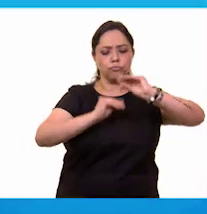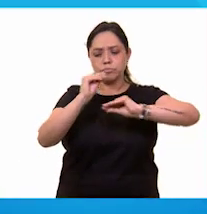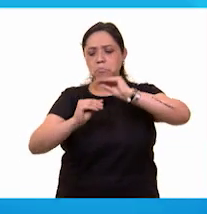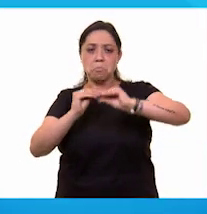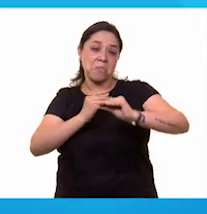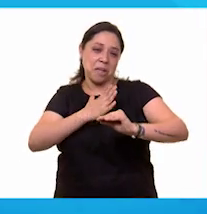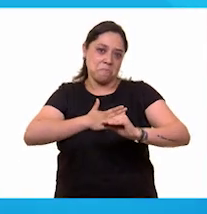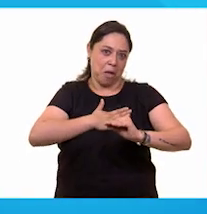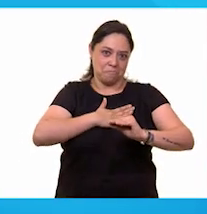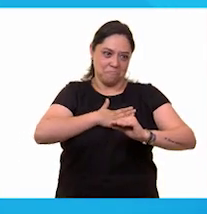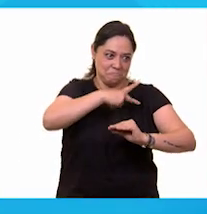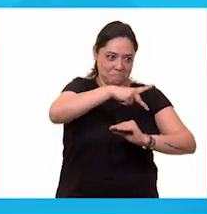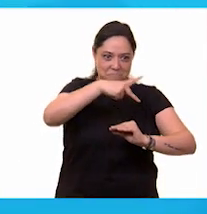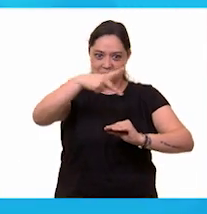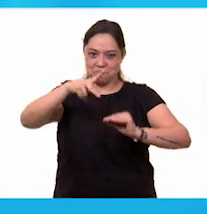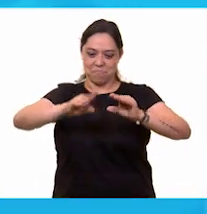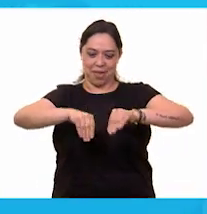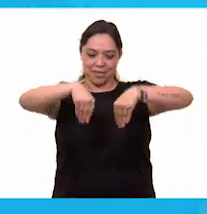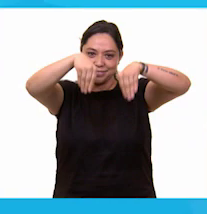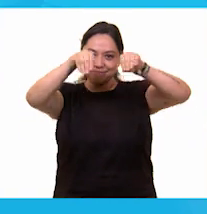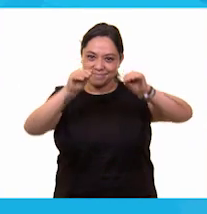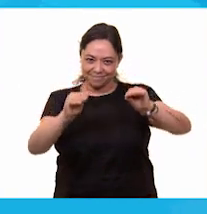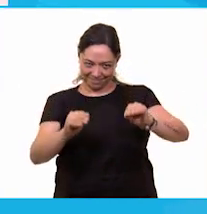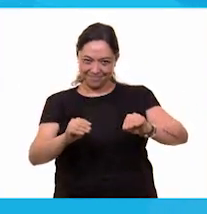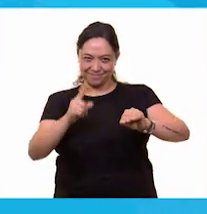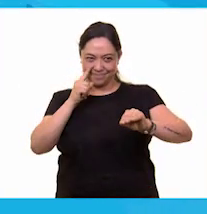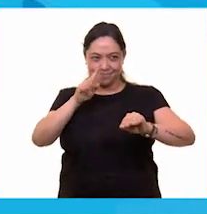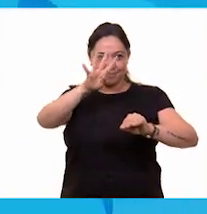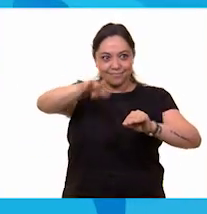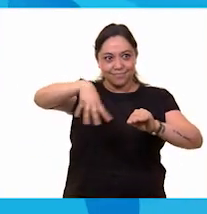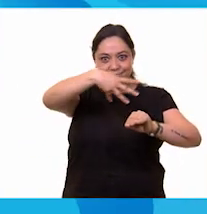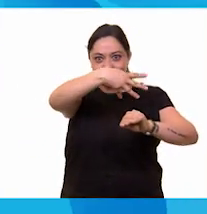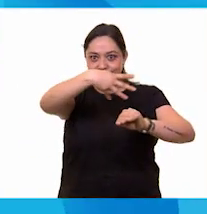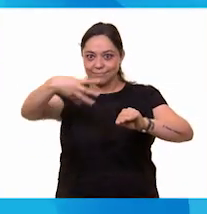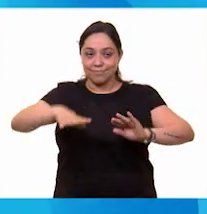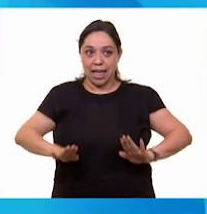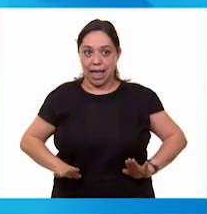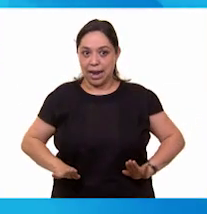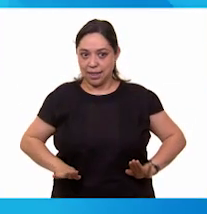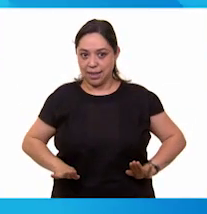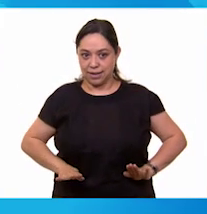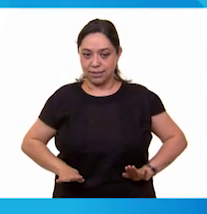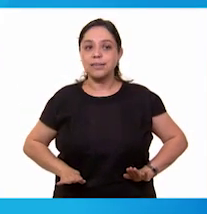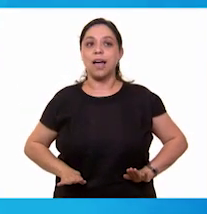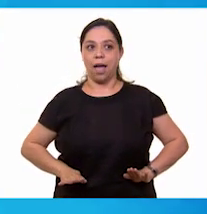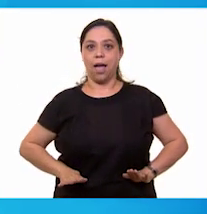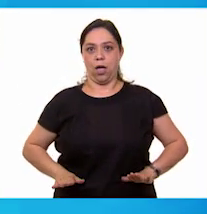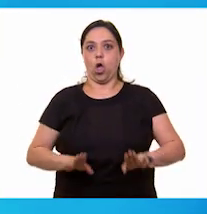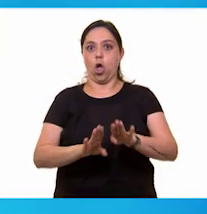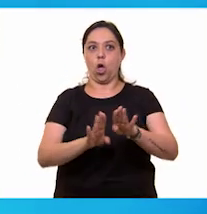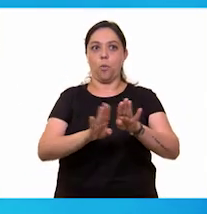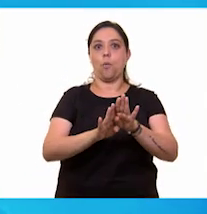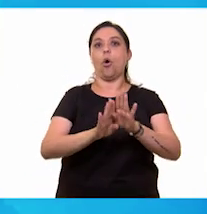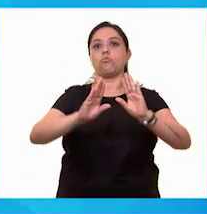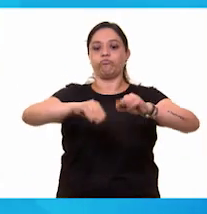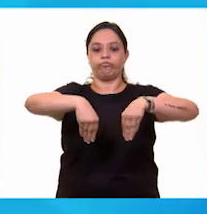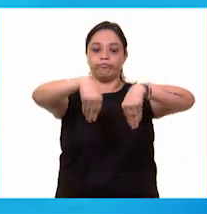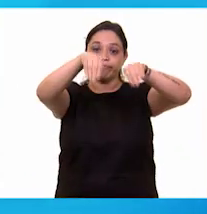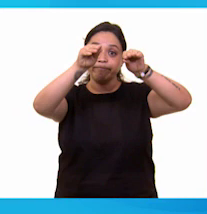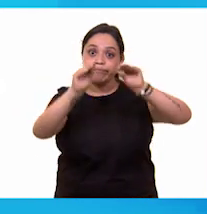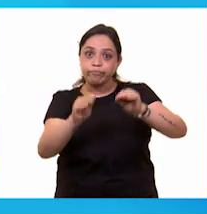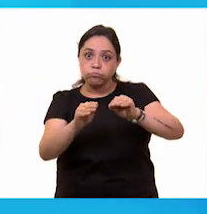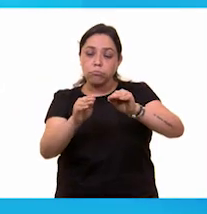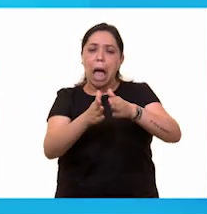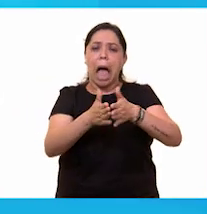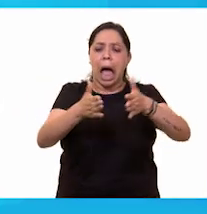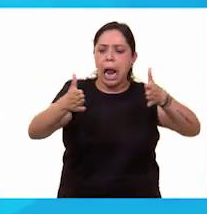propios manteles. Y tenemos ahí una tablita donde nos menciona las características para hacer manteles grandes y manteles